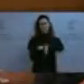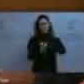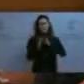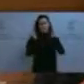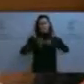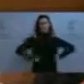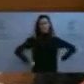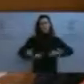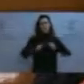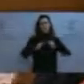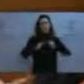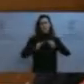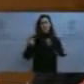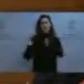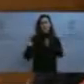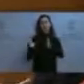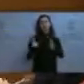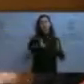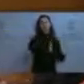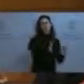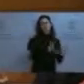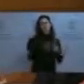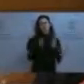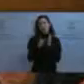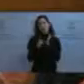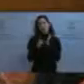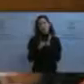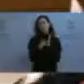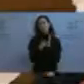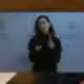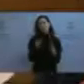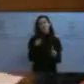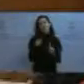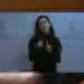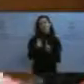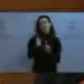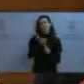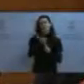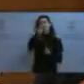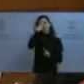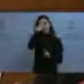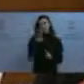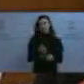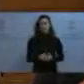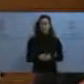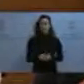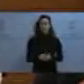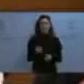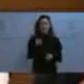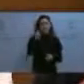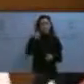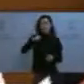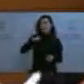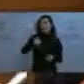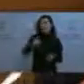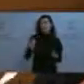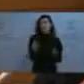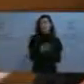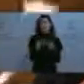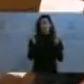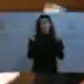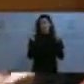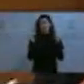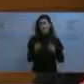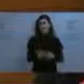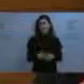consensuada y ordenada que busque la calidad como objetivo. Mire, señor presidente, hoy voy a finalizar